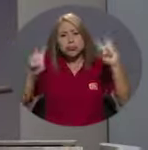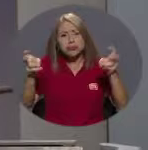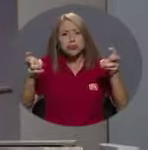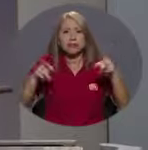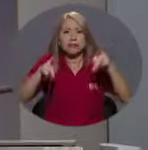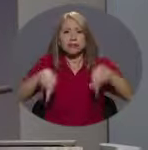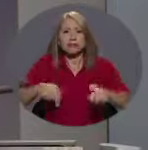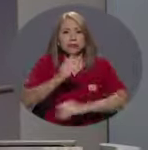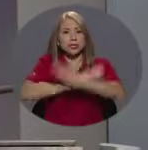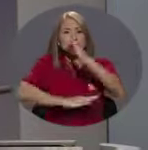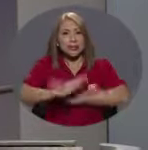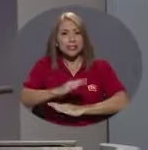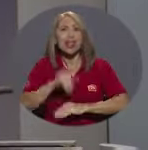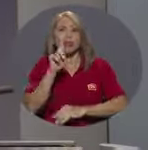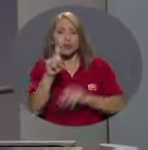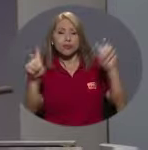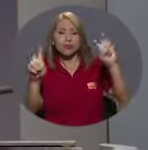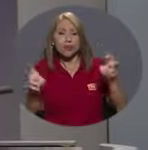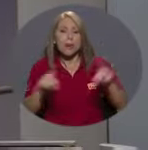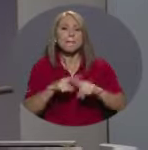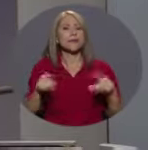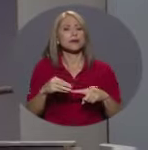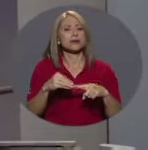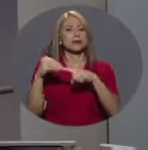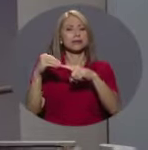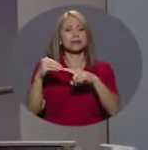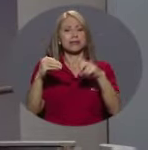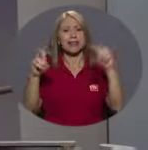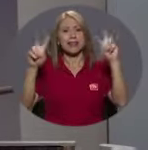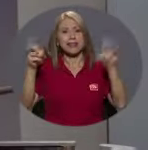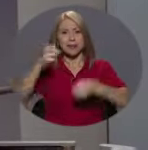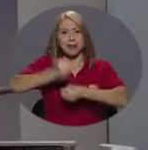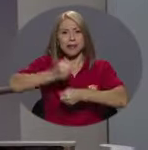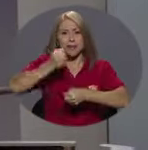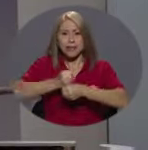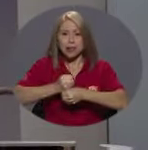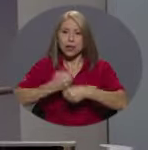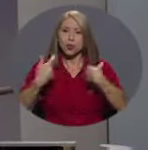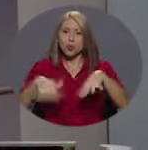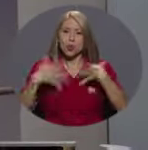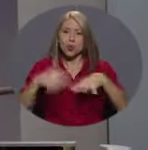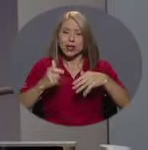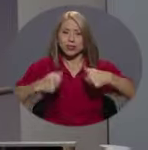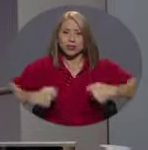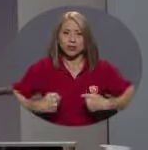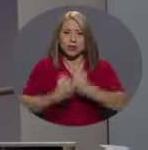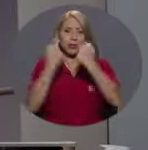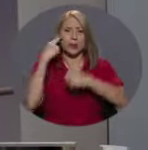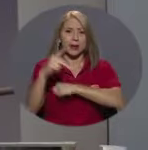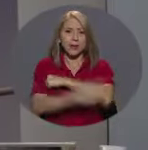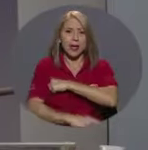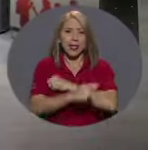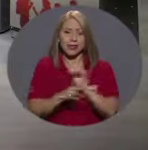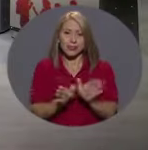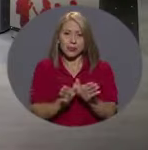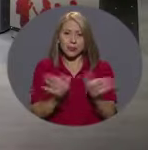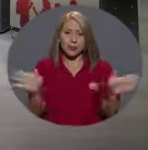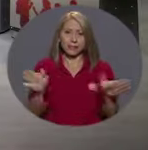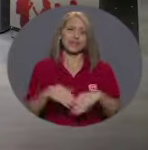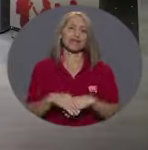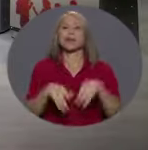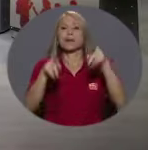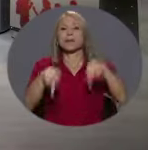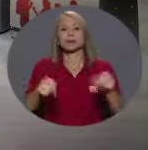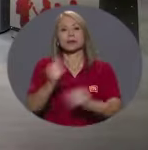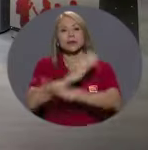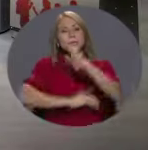tema de las personas con discapacidad es uno de ellos, pero sobre todo el tema del empleo en global es un reto para el país, y con el tema de las